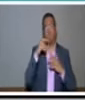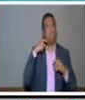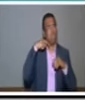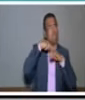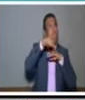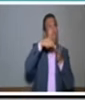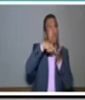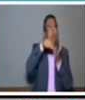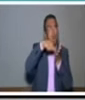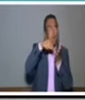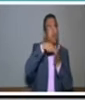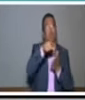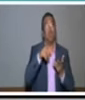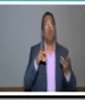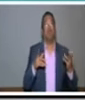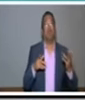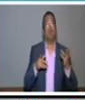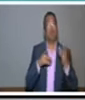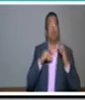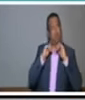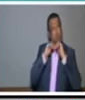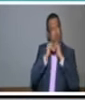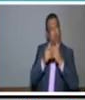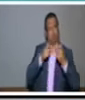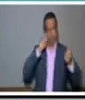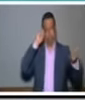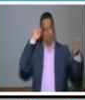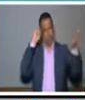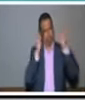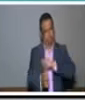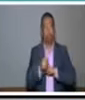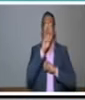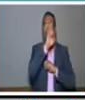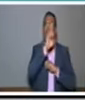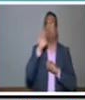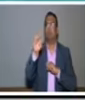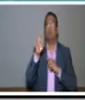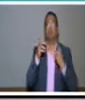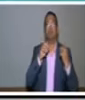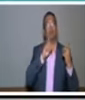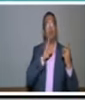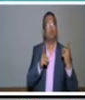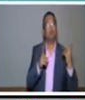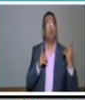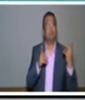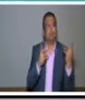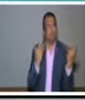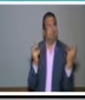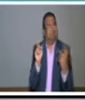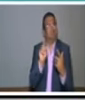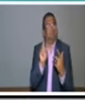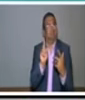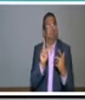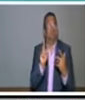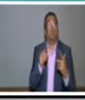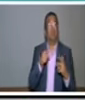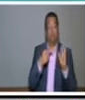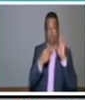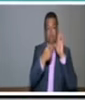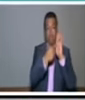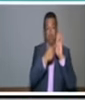momento. El financiamiento para toda la reestructuración en Puerto Rico tiene que proceder de que la deuda